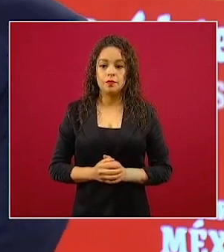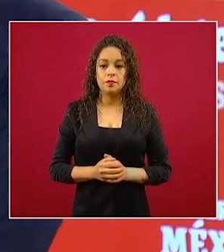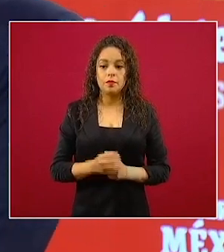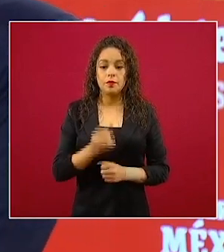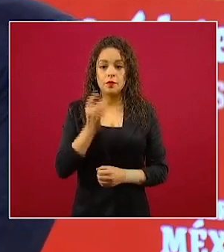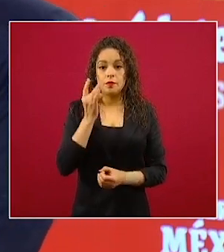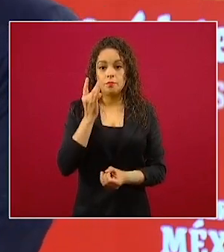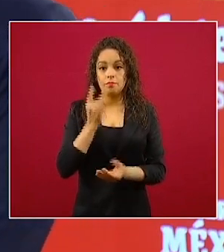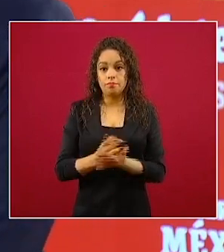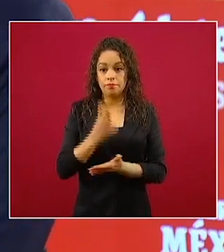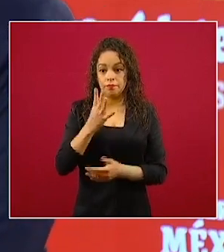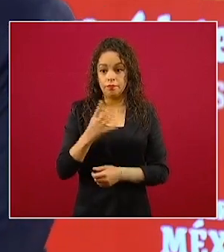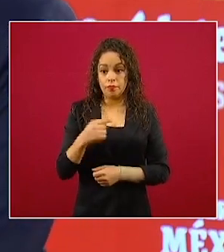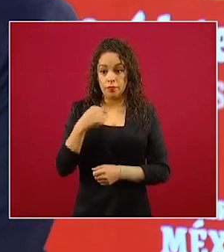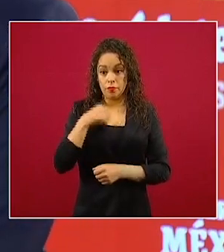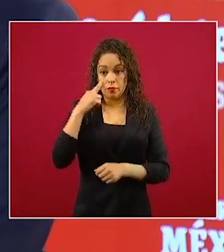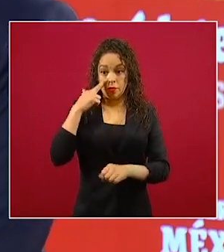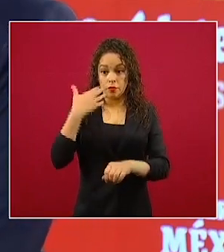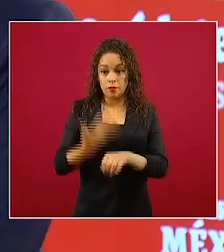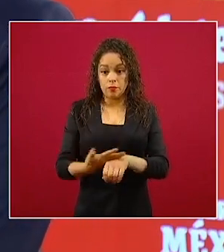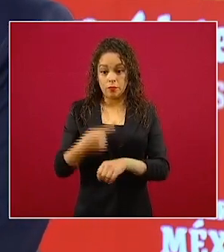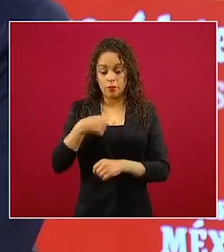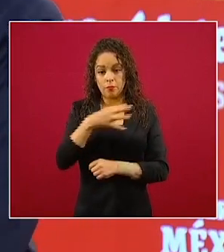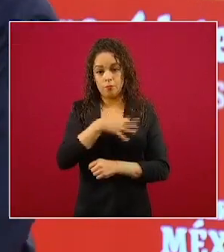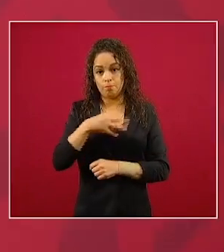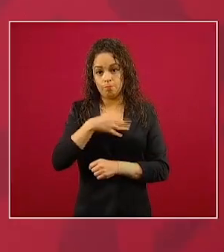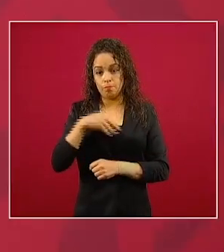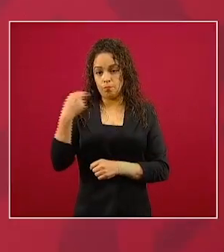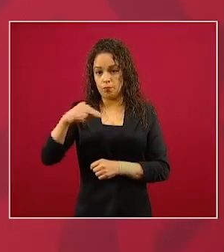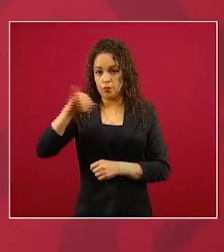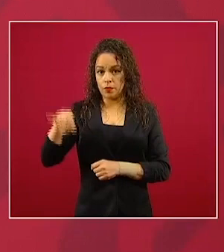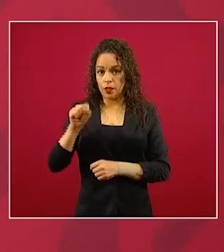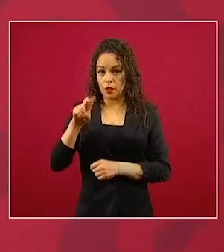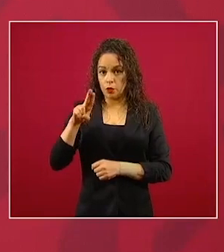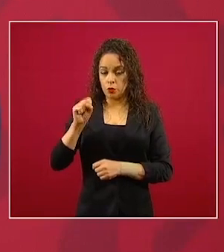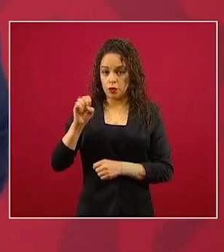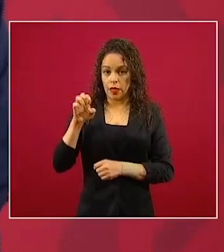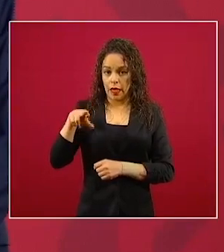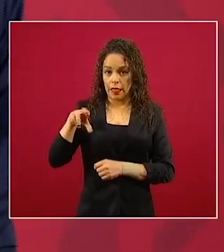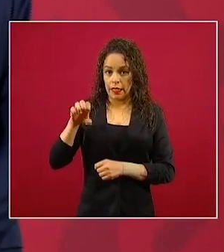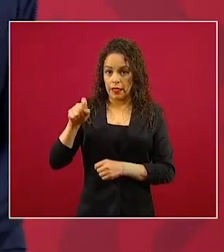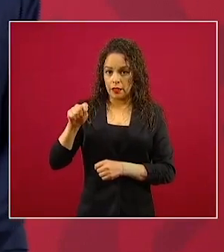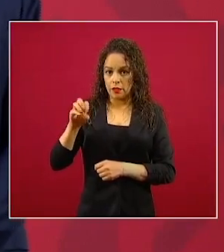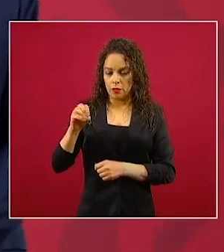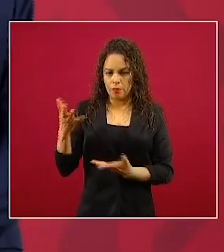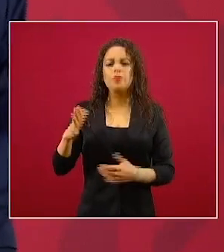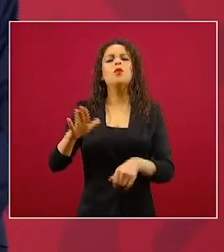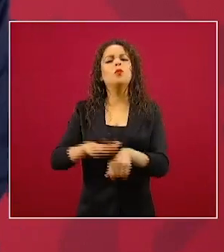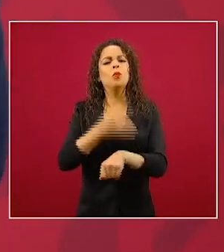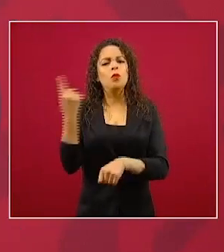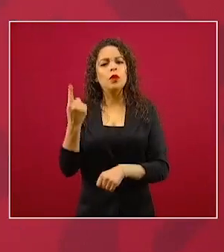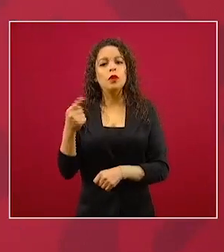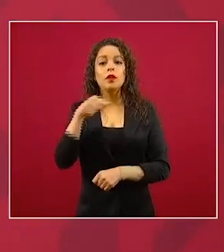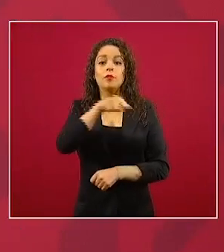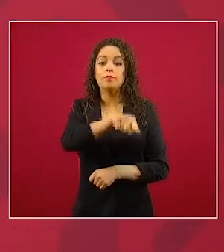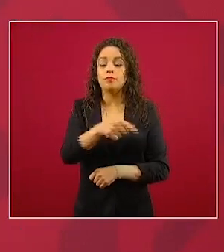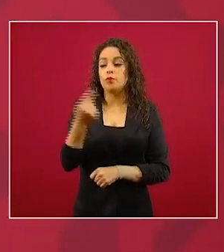hijo Jesús Ernesto, porque es menor de edad. De